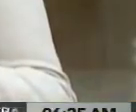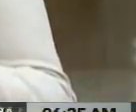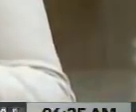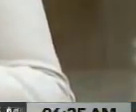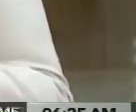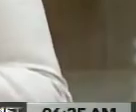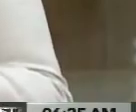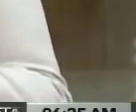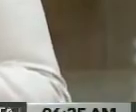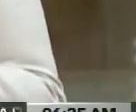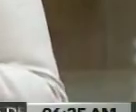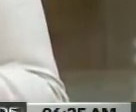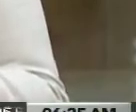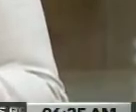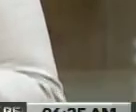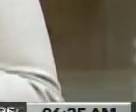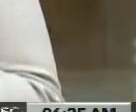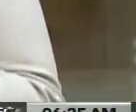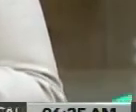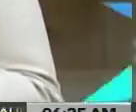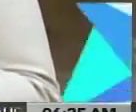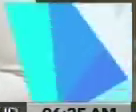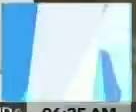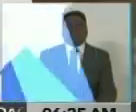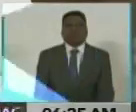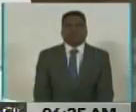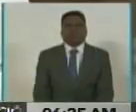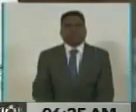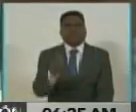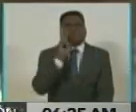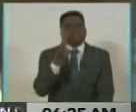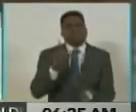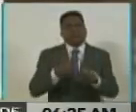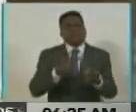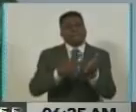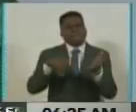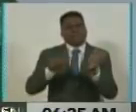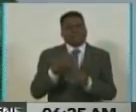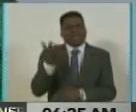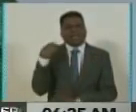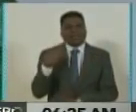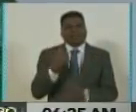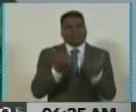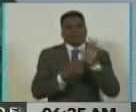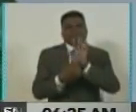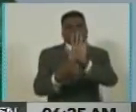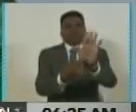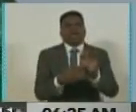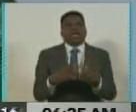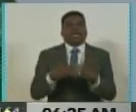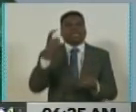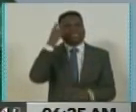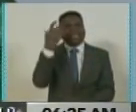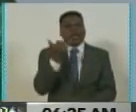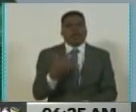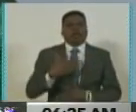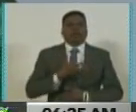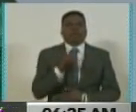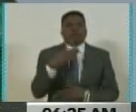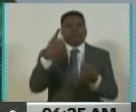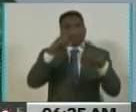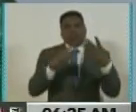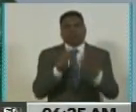Seguimos en la pauta de hoy, ya lo veían en pantalla, la presentábamos en la parte anterior a Mariquín Style. Un placer que esté junto a nosotros el día de hoy. Muchos temas de